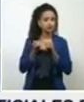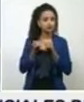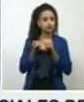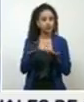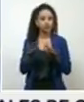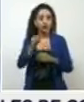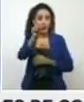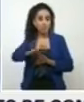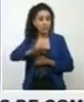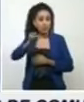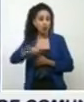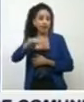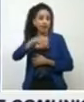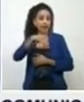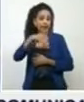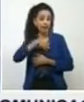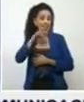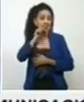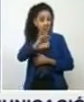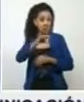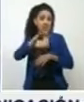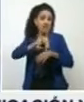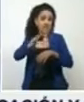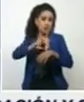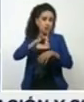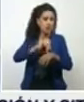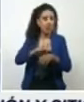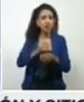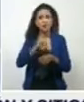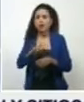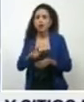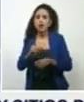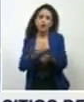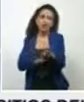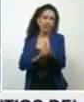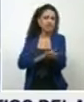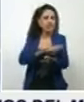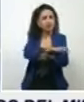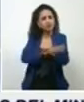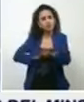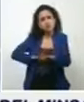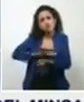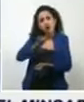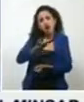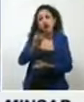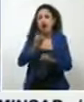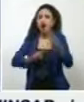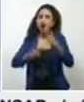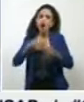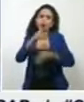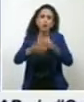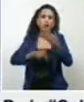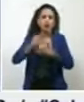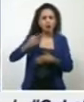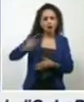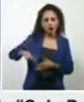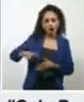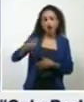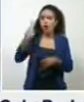tienen esas enfermedades, diabetes mellitus, hipertensión arterial, insuficiencia renal,